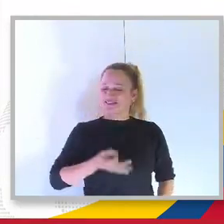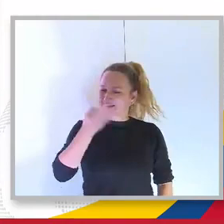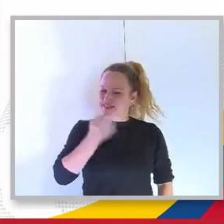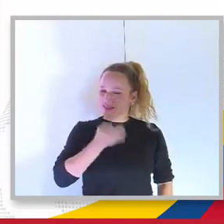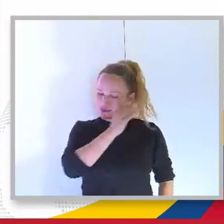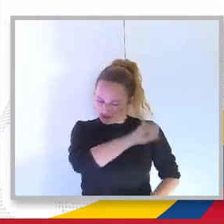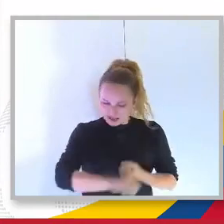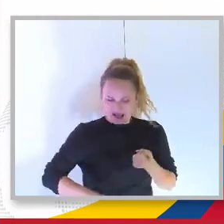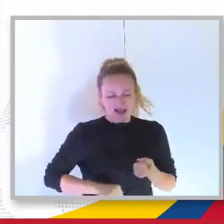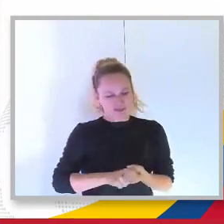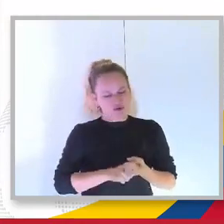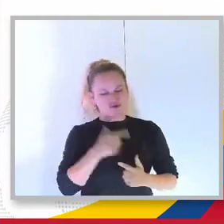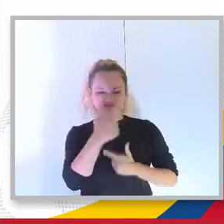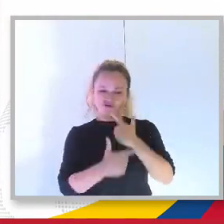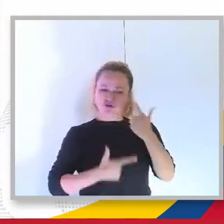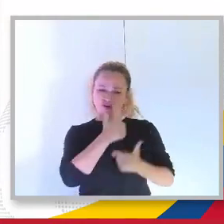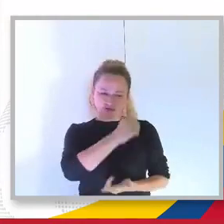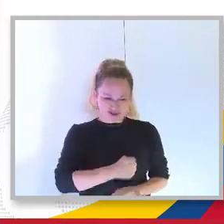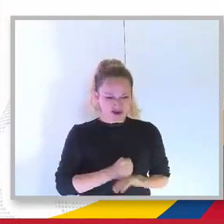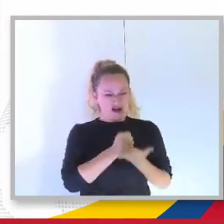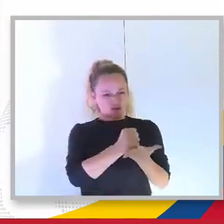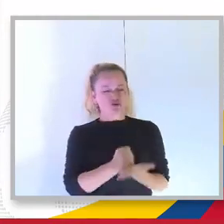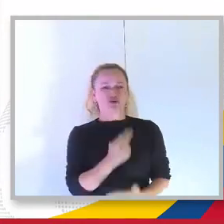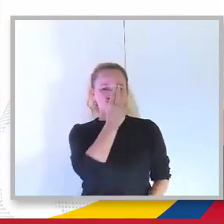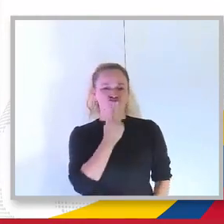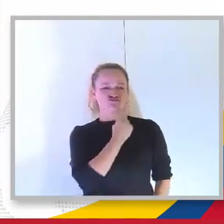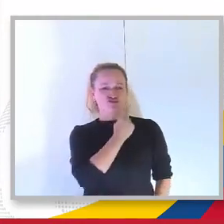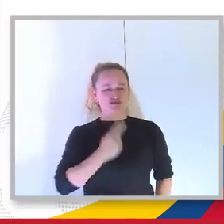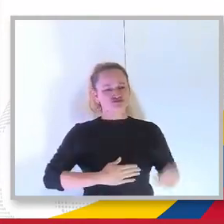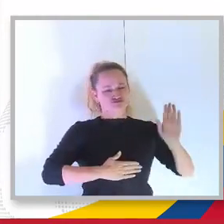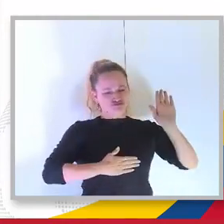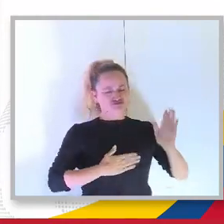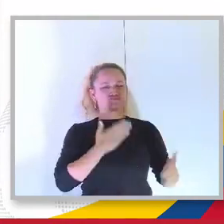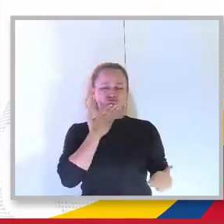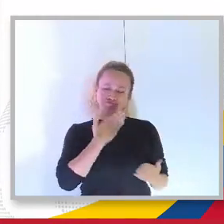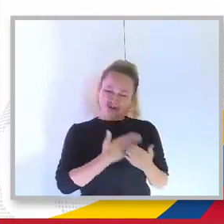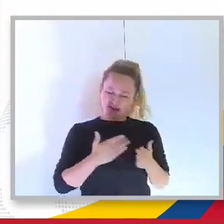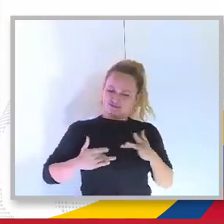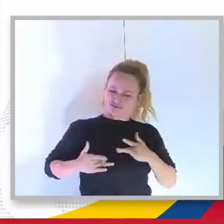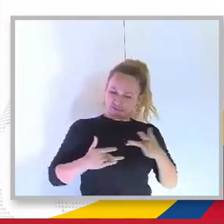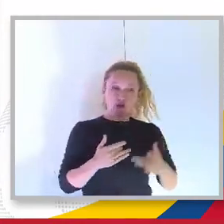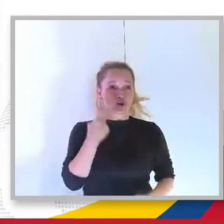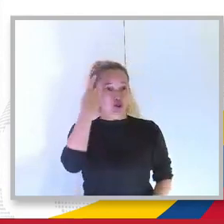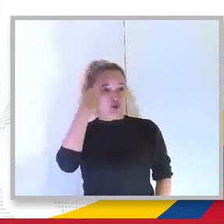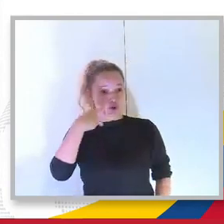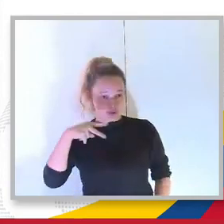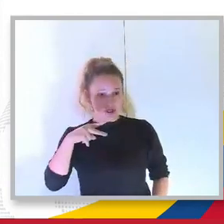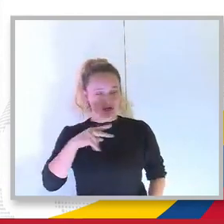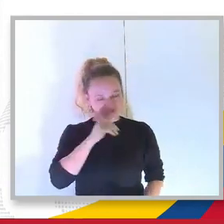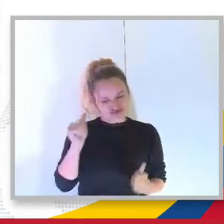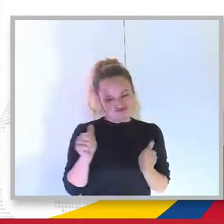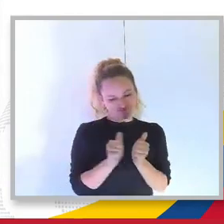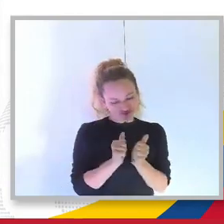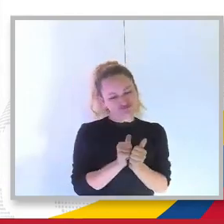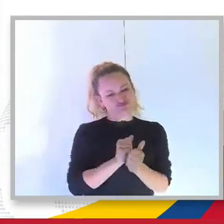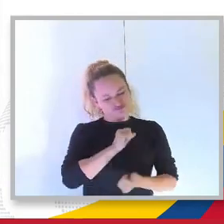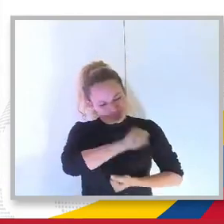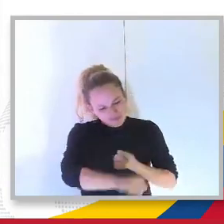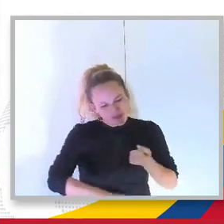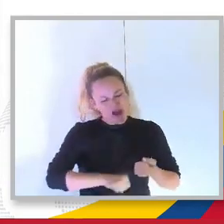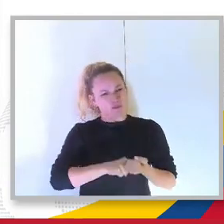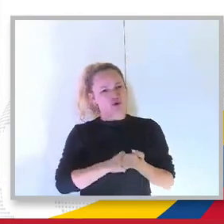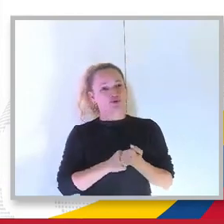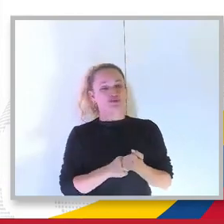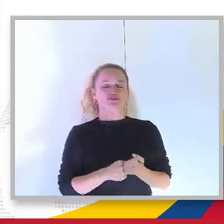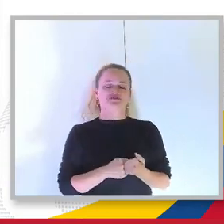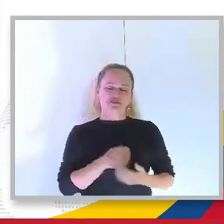nuestra colaboración, con nuestra lucha, con nuestro compromiso. Aquí estaremos estos dos días y aquí acompañaremos toda esta